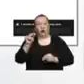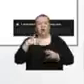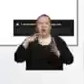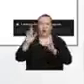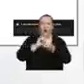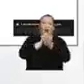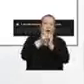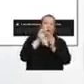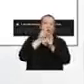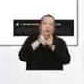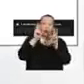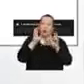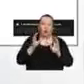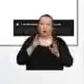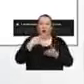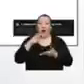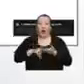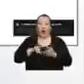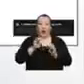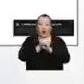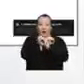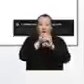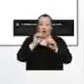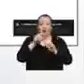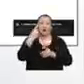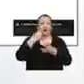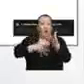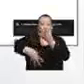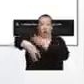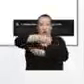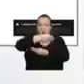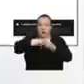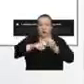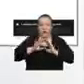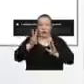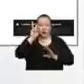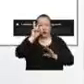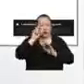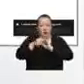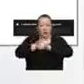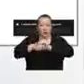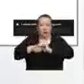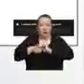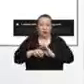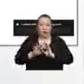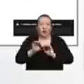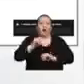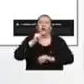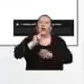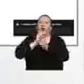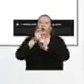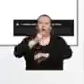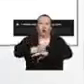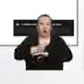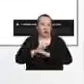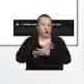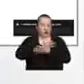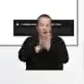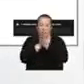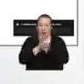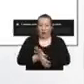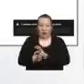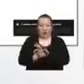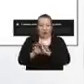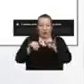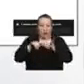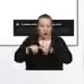ni siquiera hay una carta porque todo es simulado son lo mismo no cambió la gerencia no cambió nada quién puede creer que vendió quien puedes creer que realmente